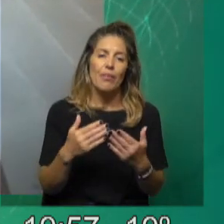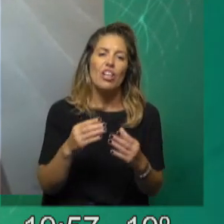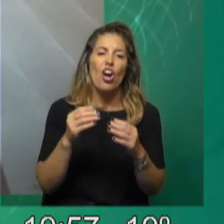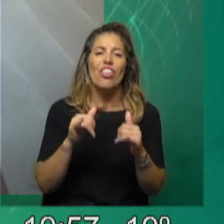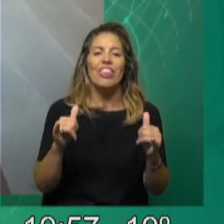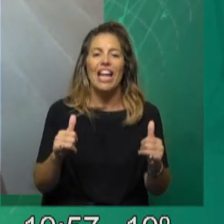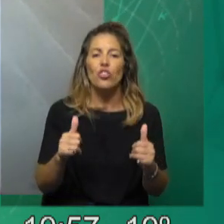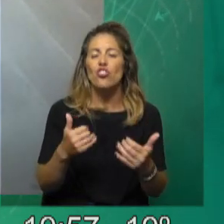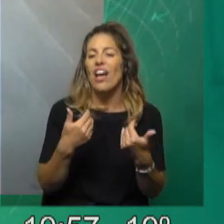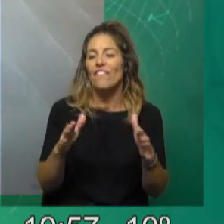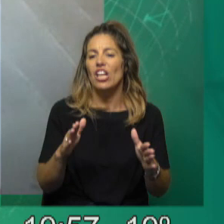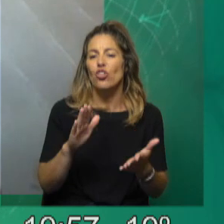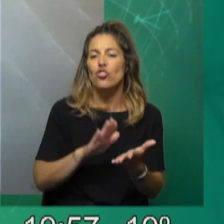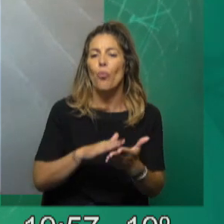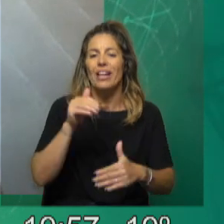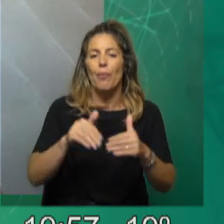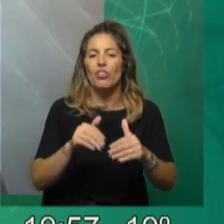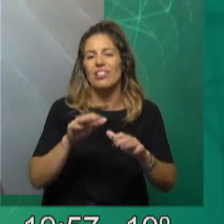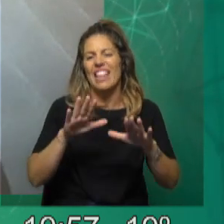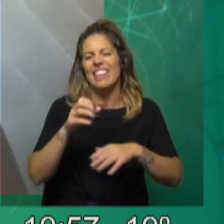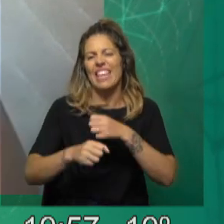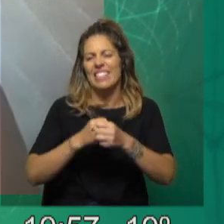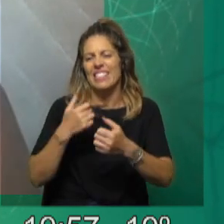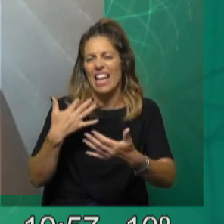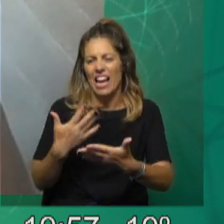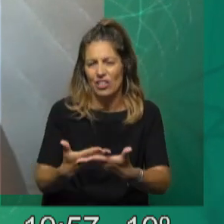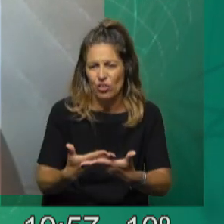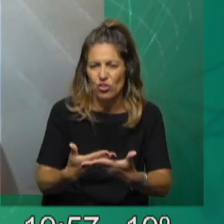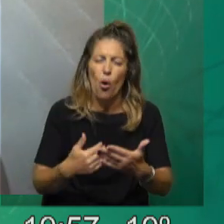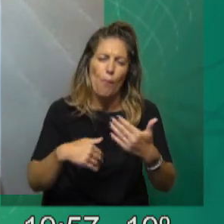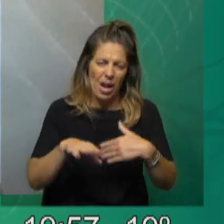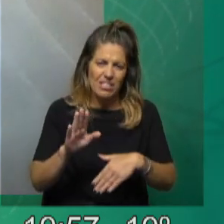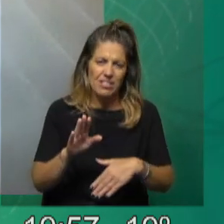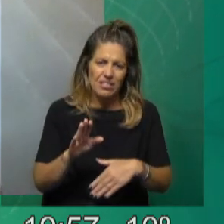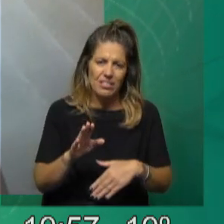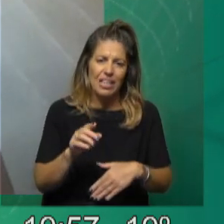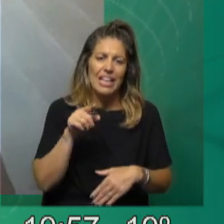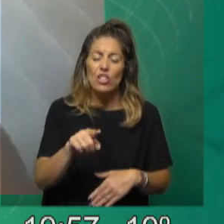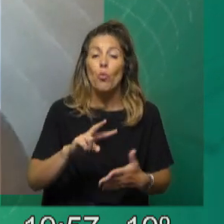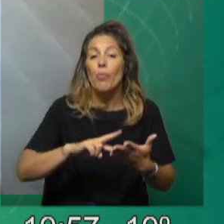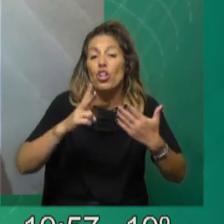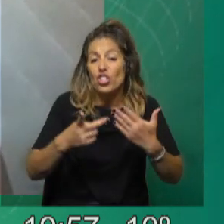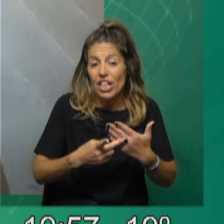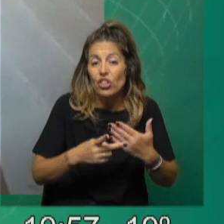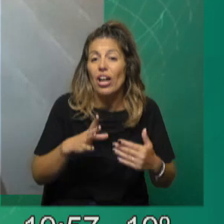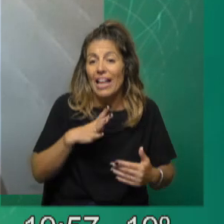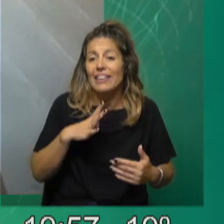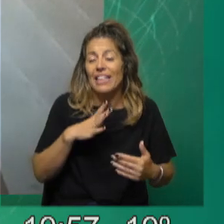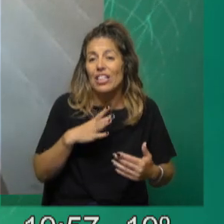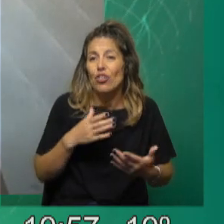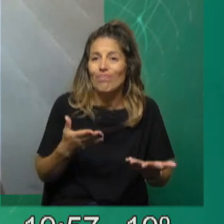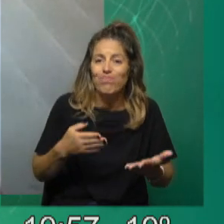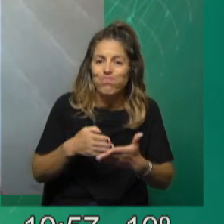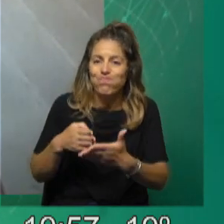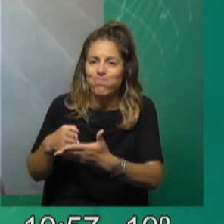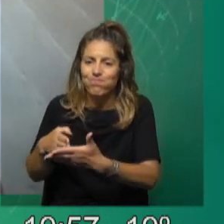sobre las votaciones desde hace por lo menos 10 años, probablemente bastante más, y es un proyecto que ha tenido muchos tropiezos en